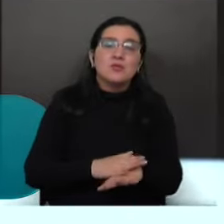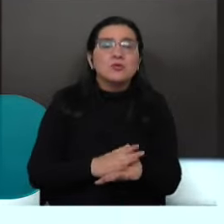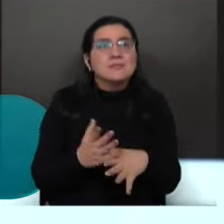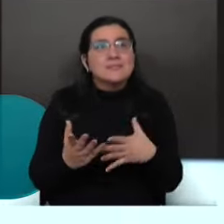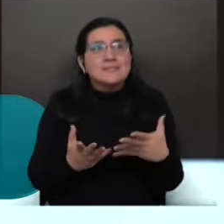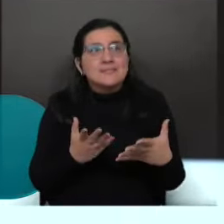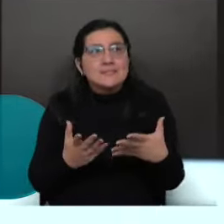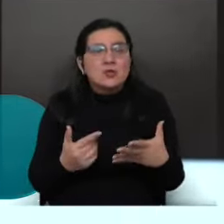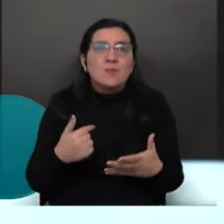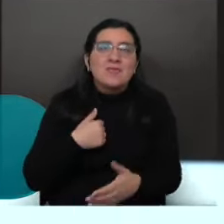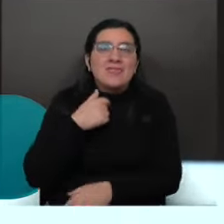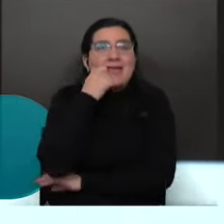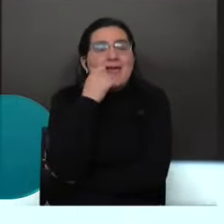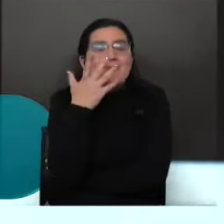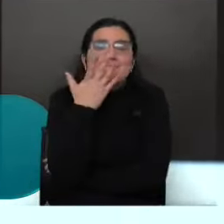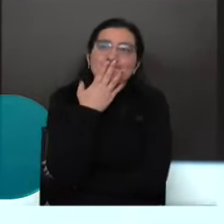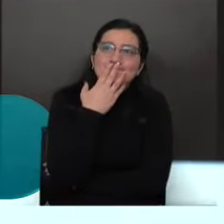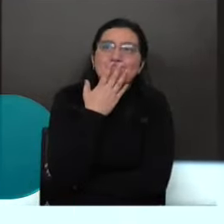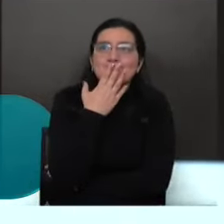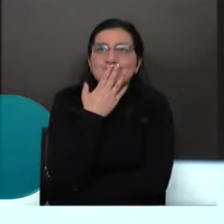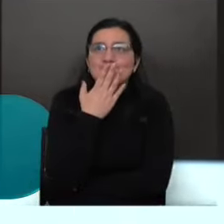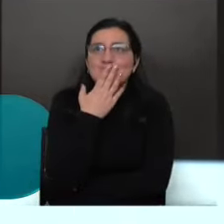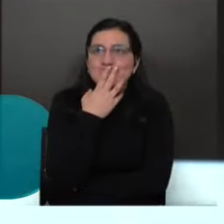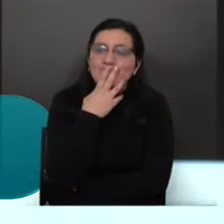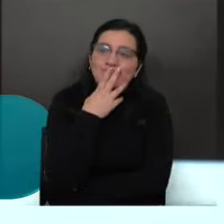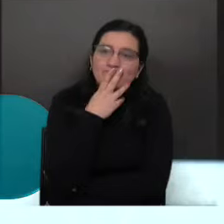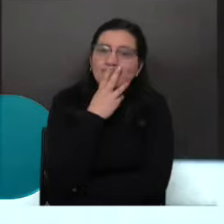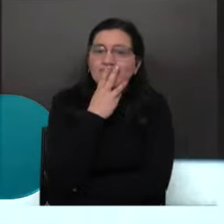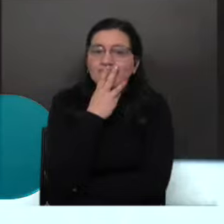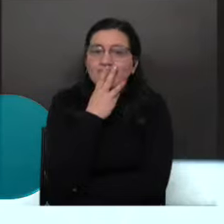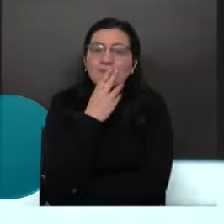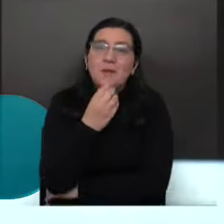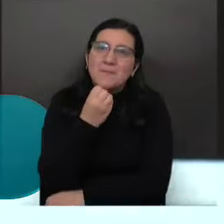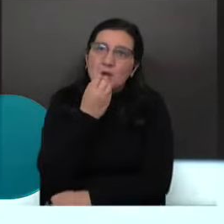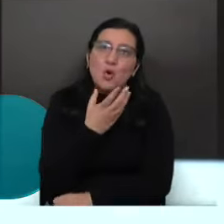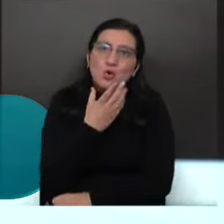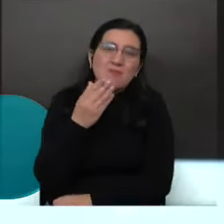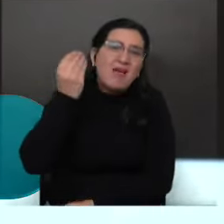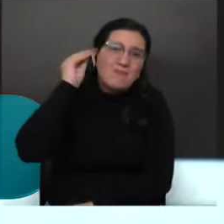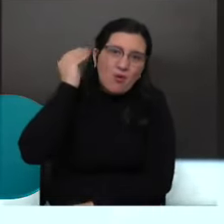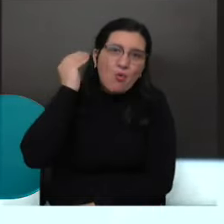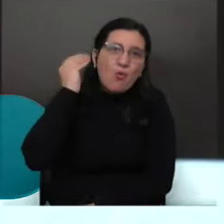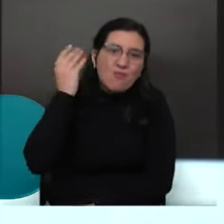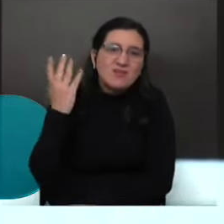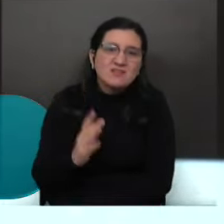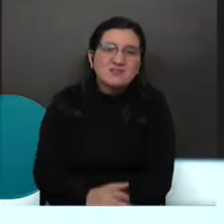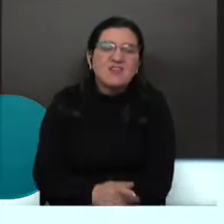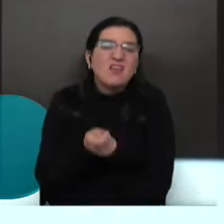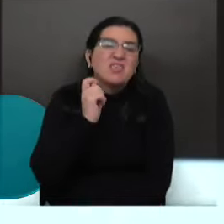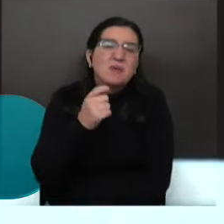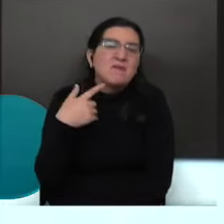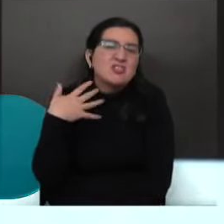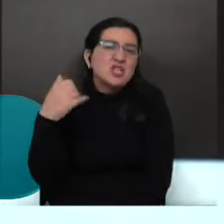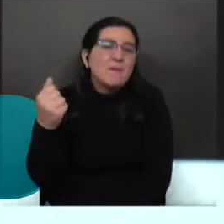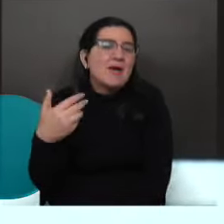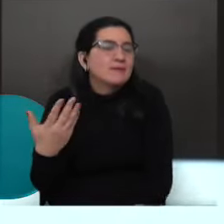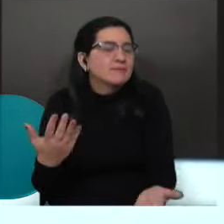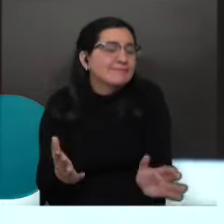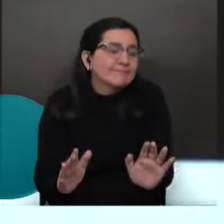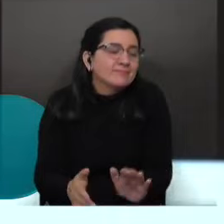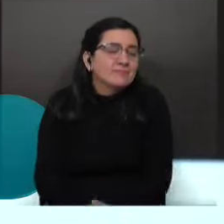pa ya con mi edad Está bueno que las general las gistas nuevas este nada qui te va a llamar que no sé qué